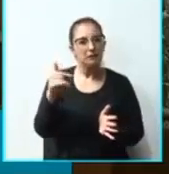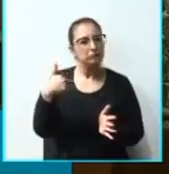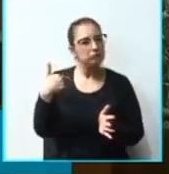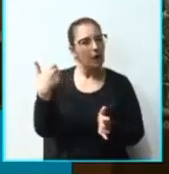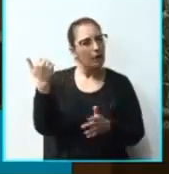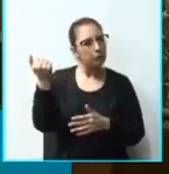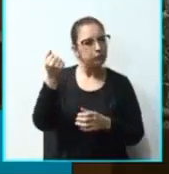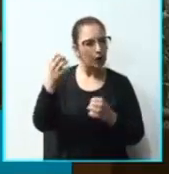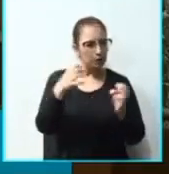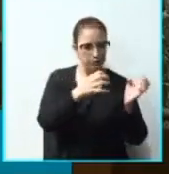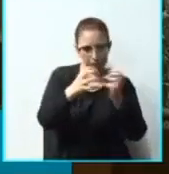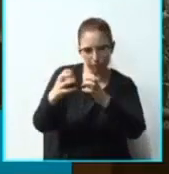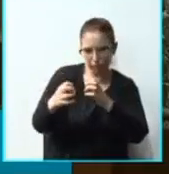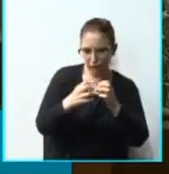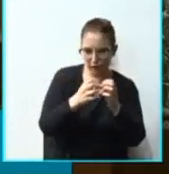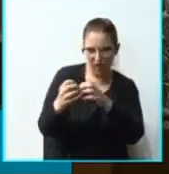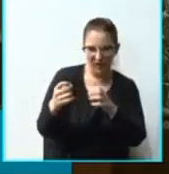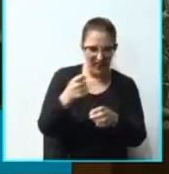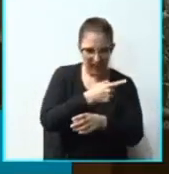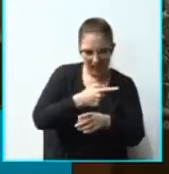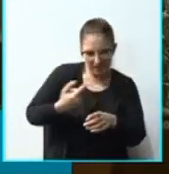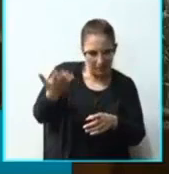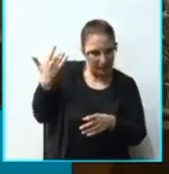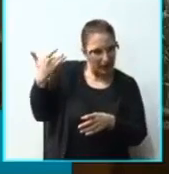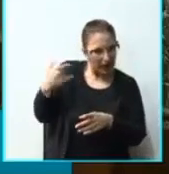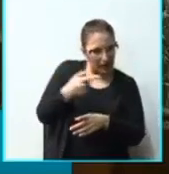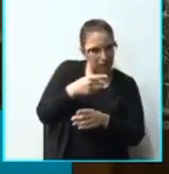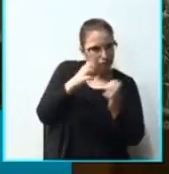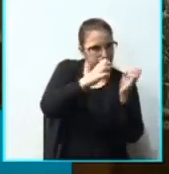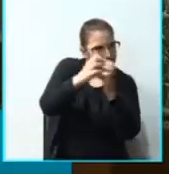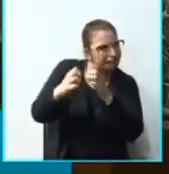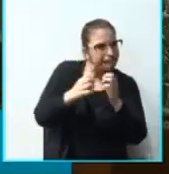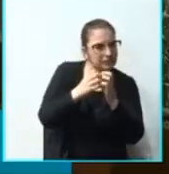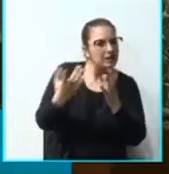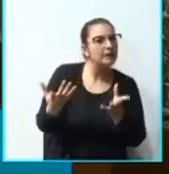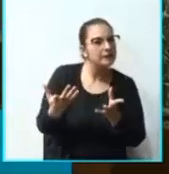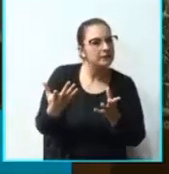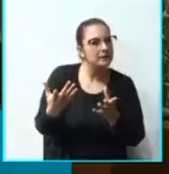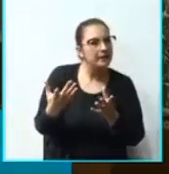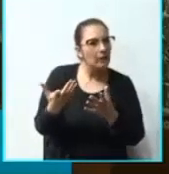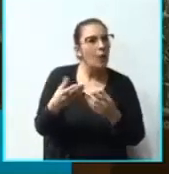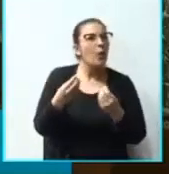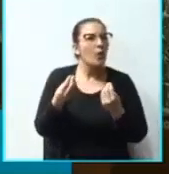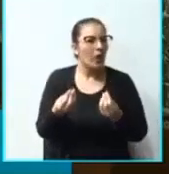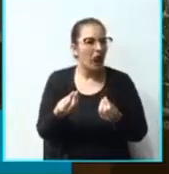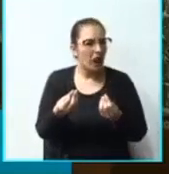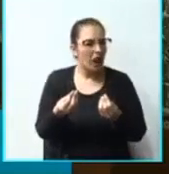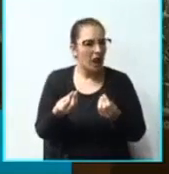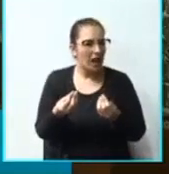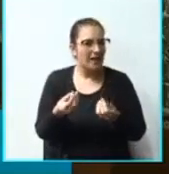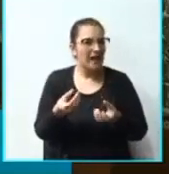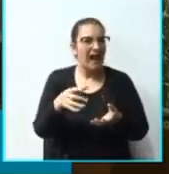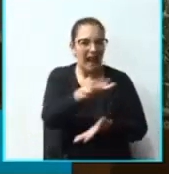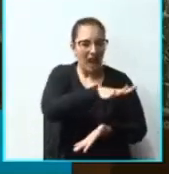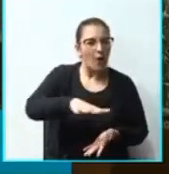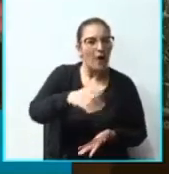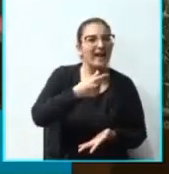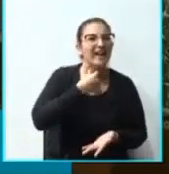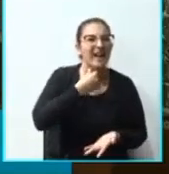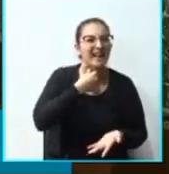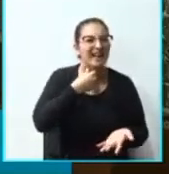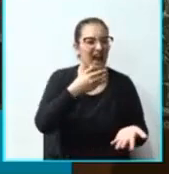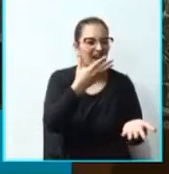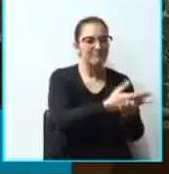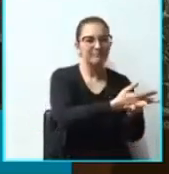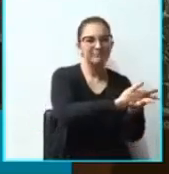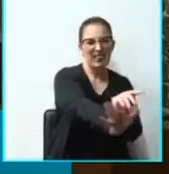trascendencia y debate en las últimas semanas, que es el del desalojo de Guernica. ¿Y